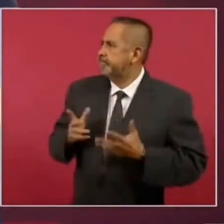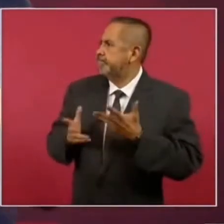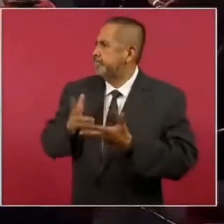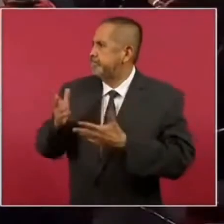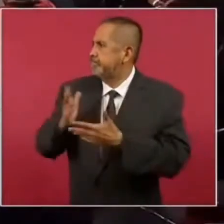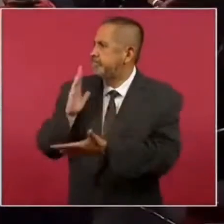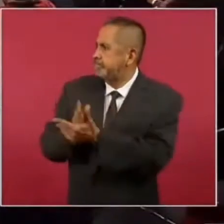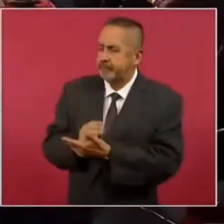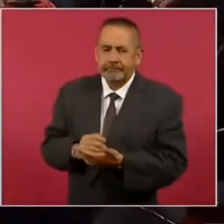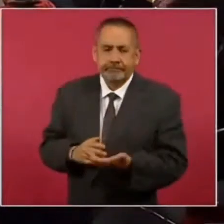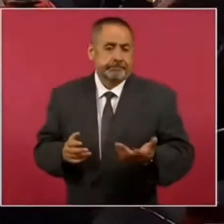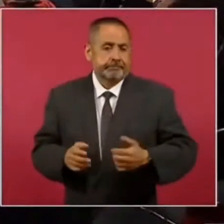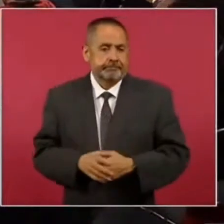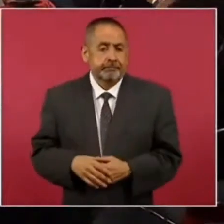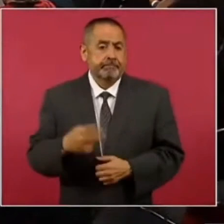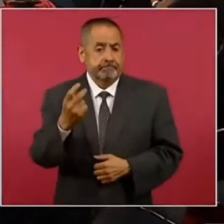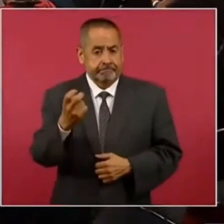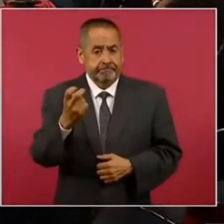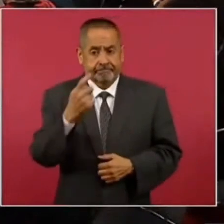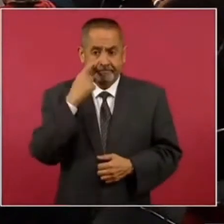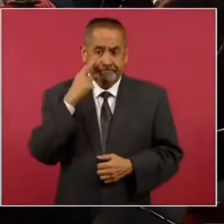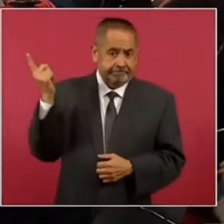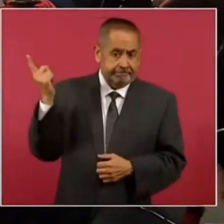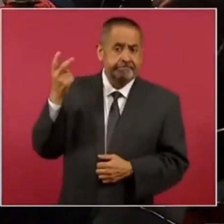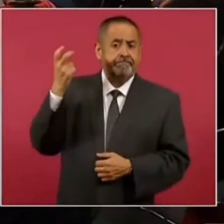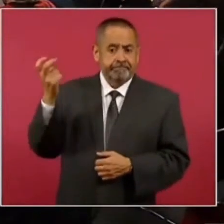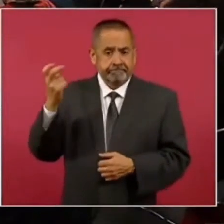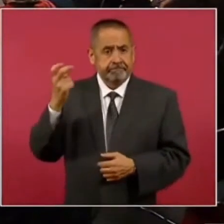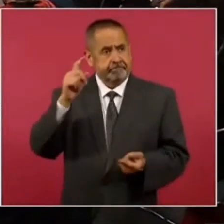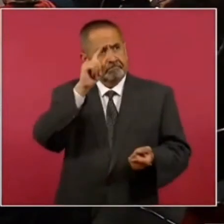Entonces, pero esto es lo que hicieron.